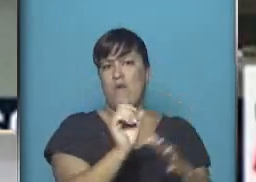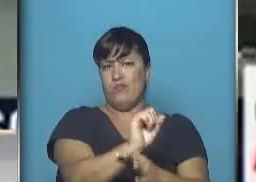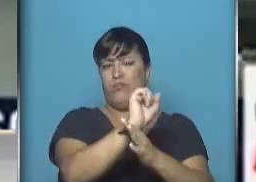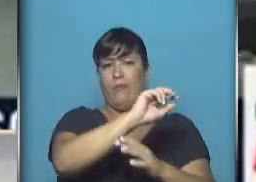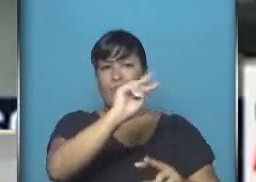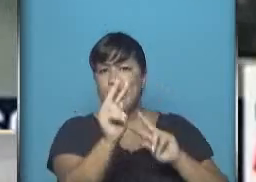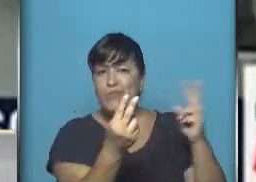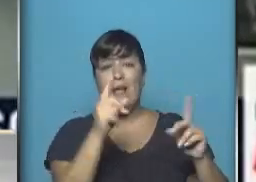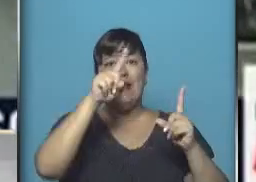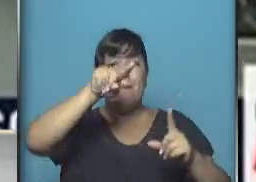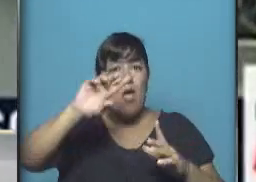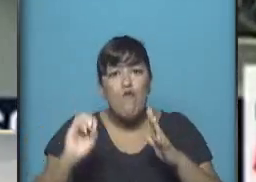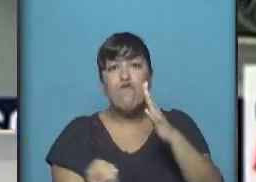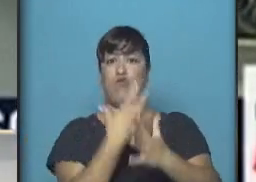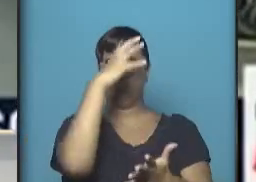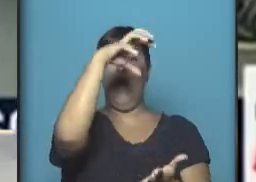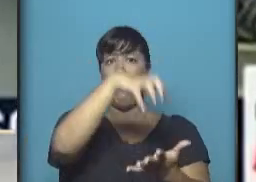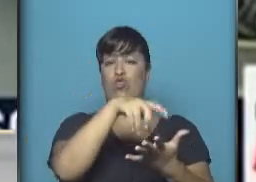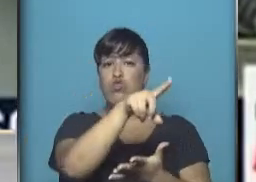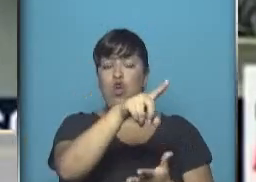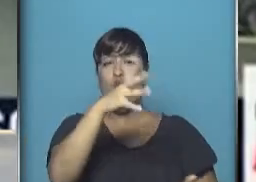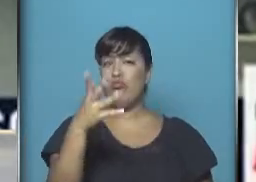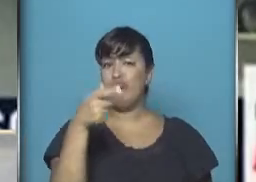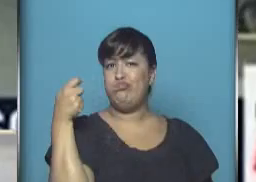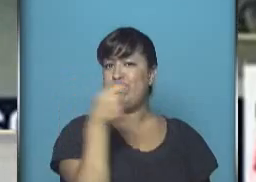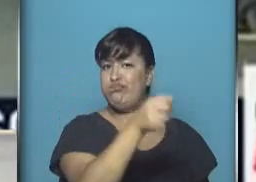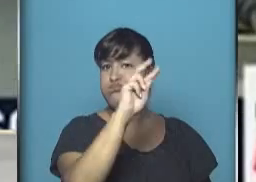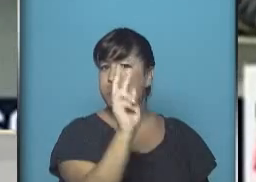el fundador, Chávez, un semanario